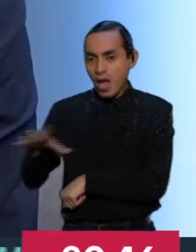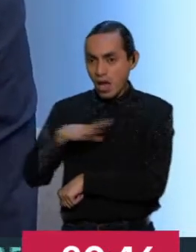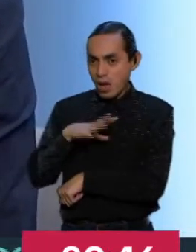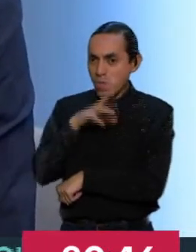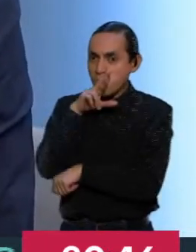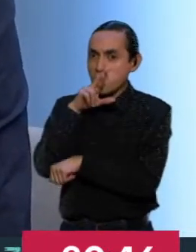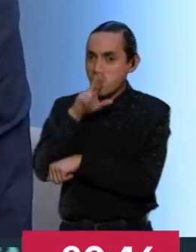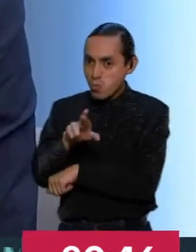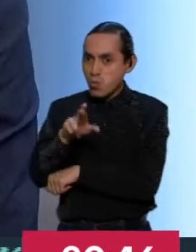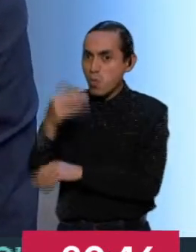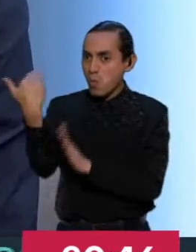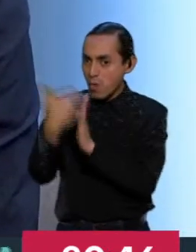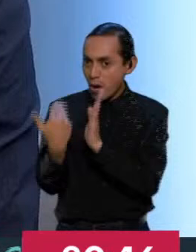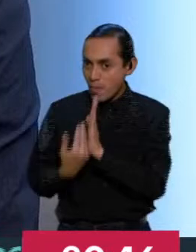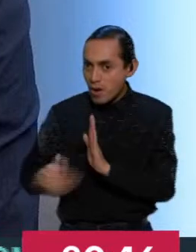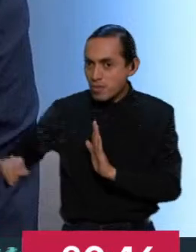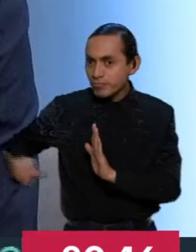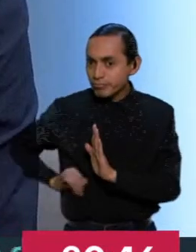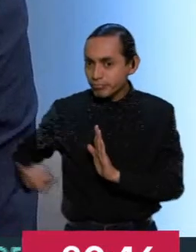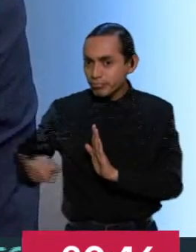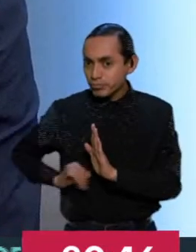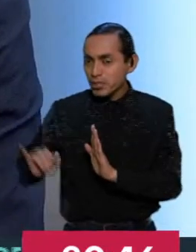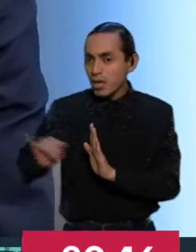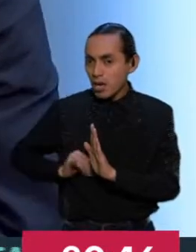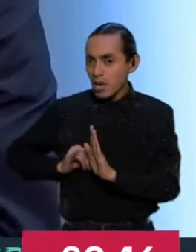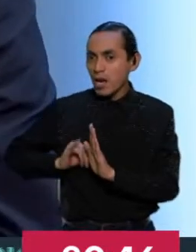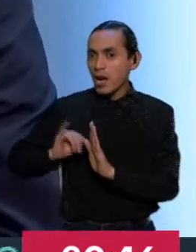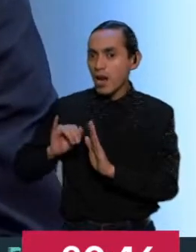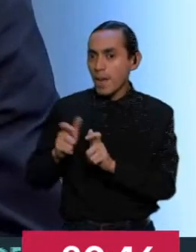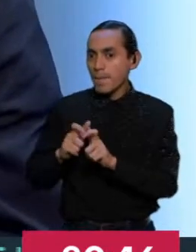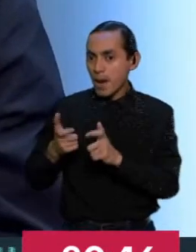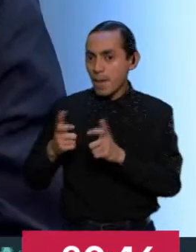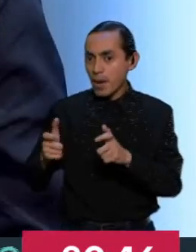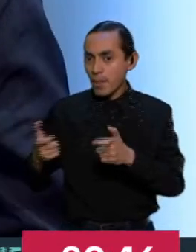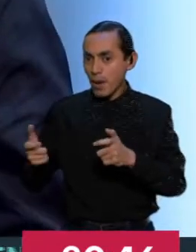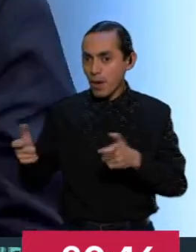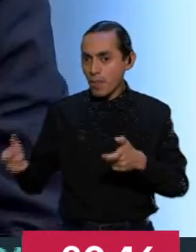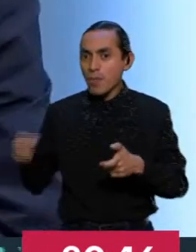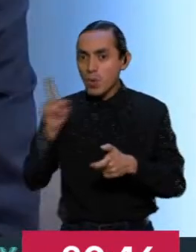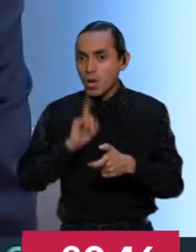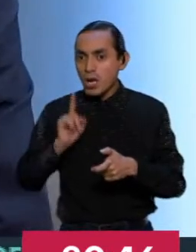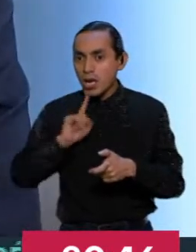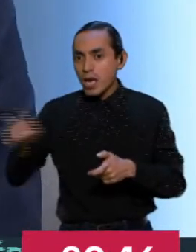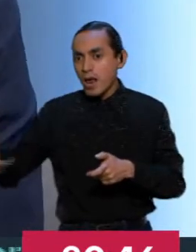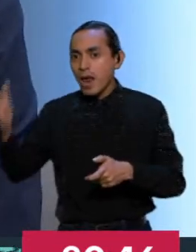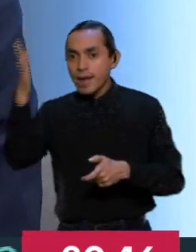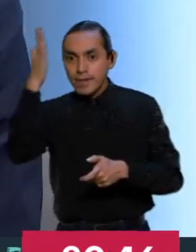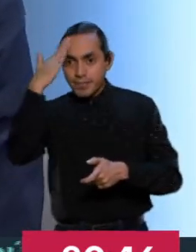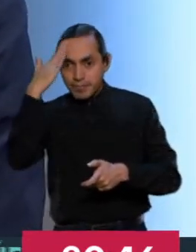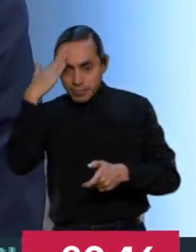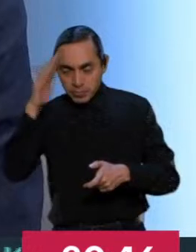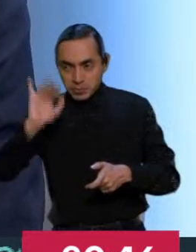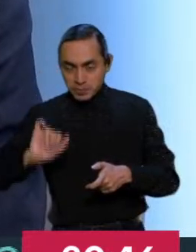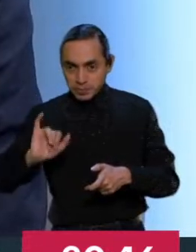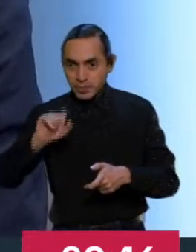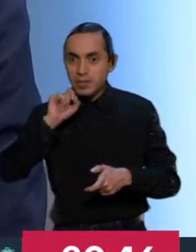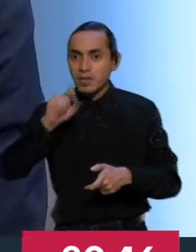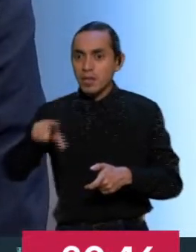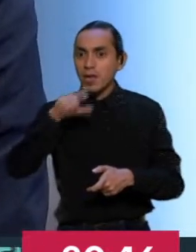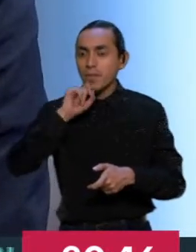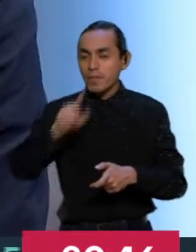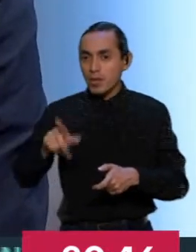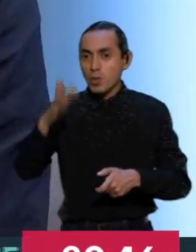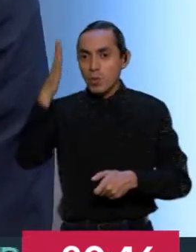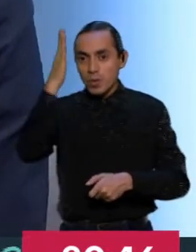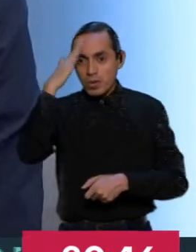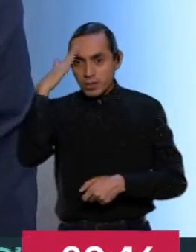muy interesantes con una presencia cada vez mayor de mujeres, no solamente en términos de dirección, liderazgo y tal, sino sobre todo mujeres con